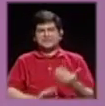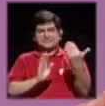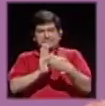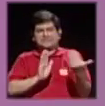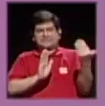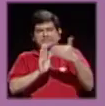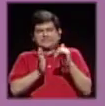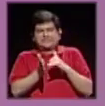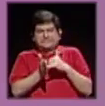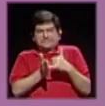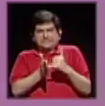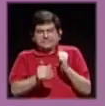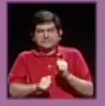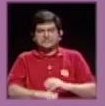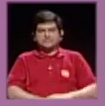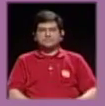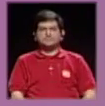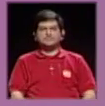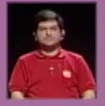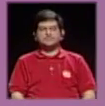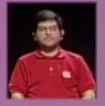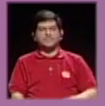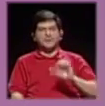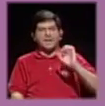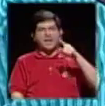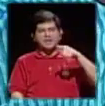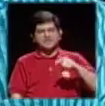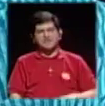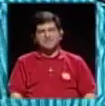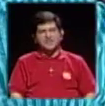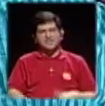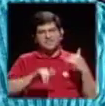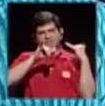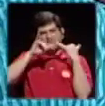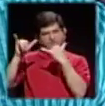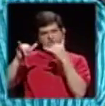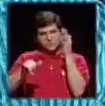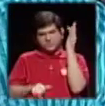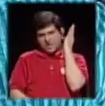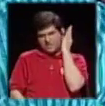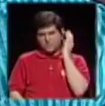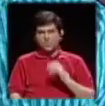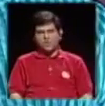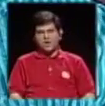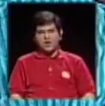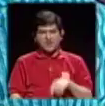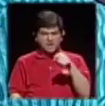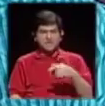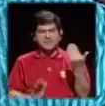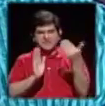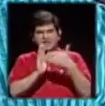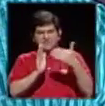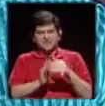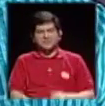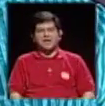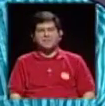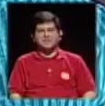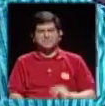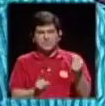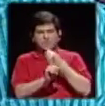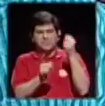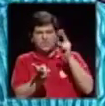esta vulnerabilidad, ¿no? Elizabeth, la denuncia de las mujeres que han sido objeto de violencia sexual en Guatemala